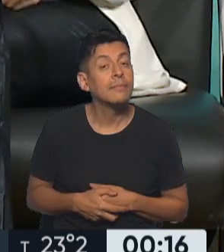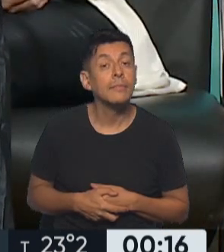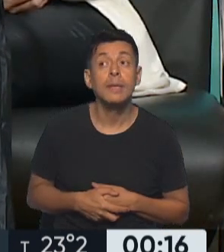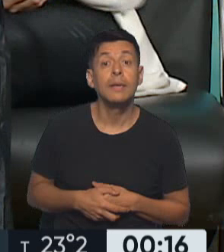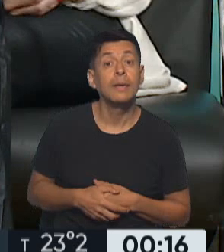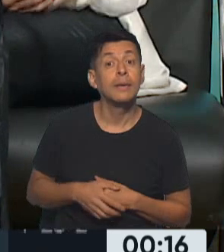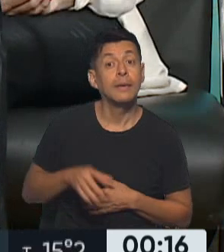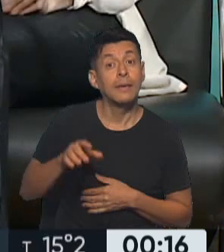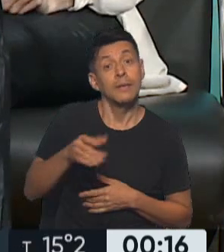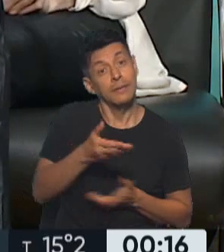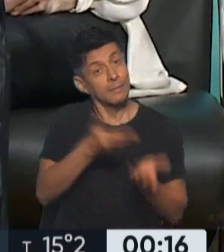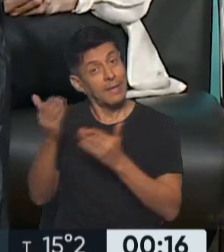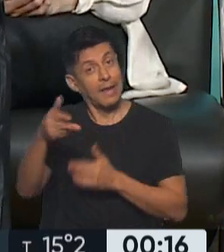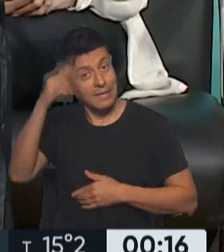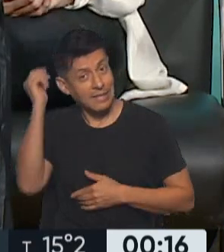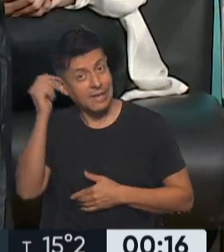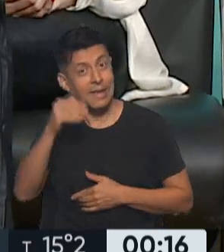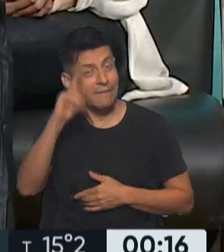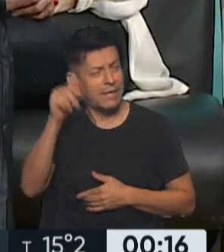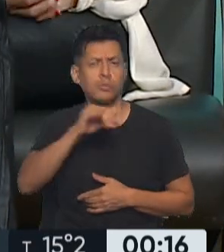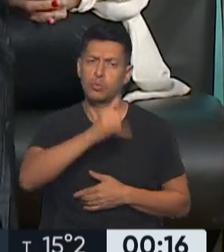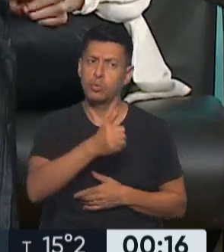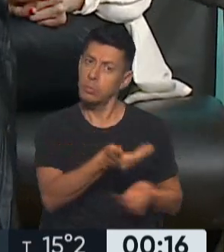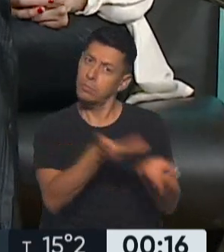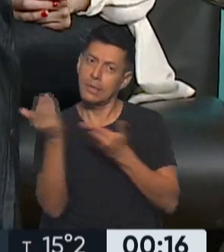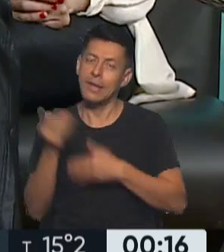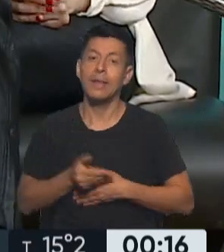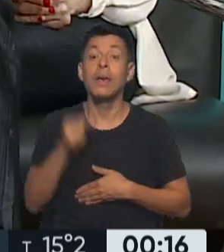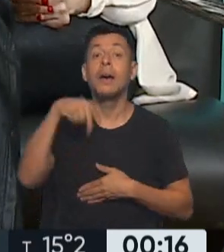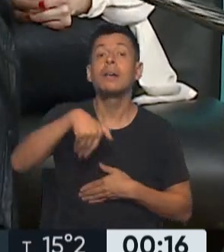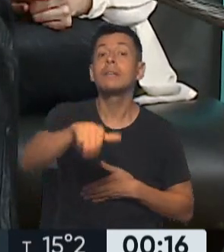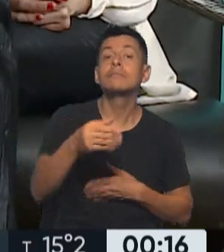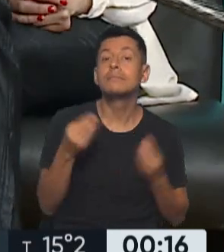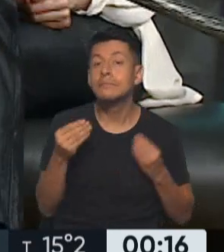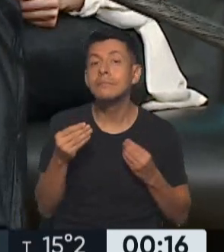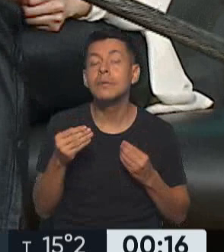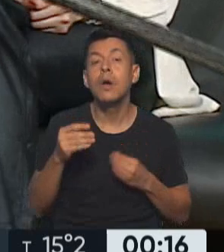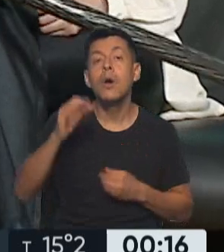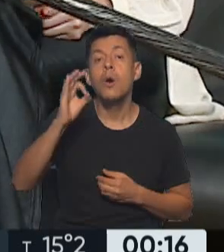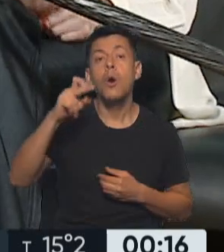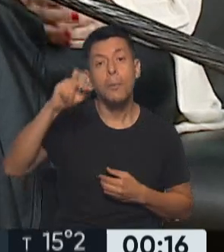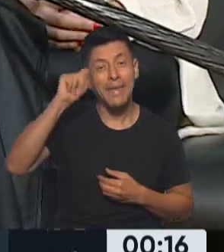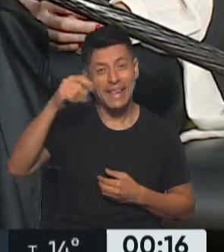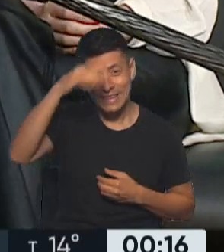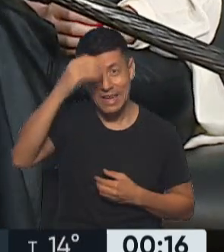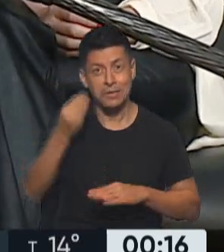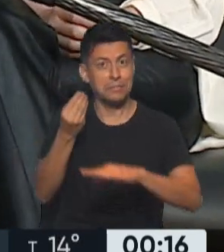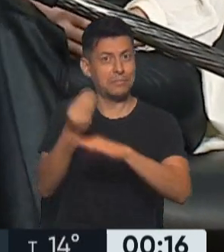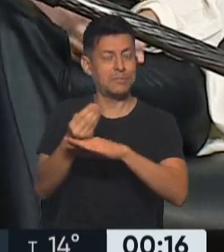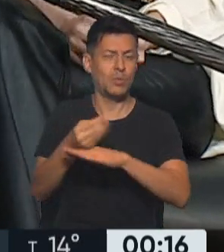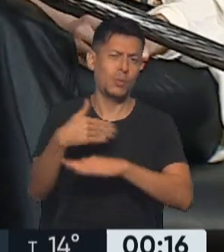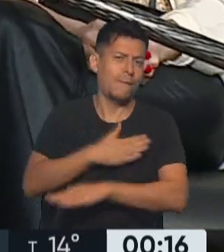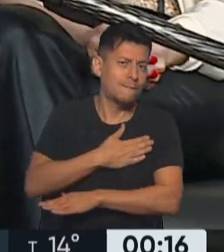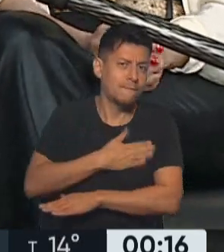Chile, parece. Sí, claro, de seguro, invitadísimo. Y ahora se viene esa maravilla de reencontrarte en el Ópera, que ya me emociono de pensarlo, porque